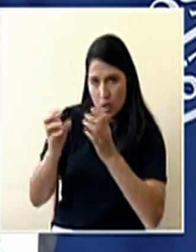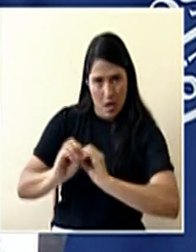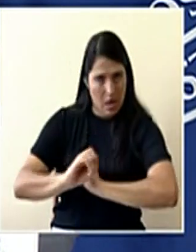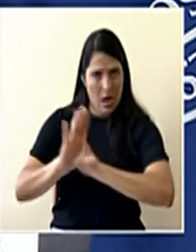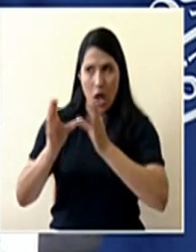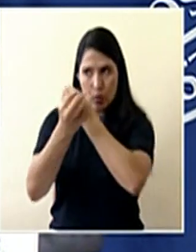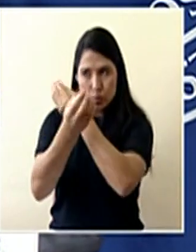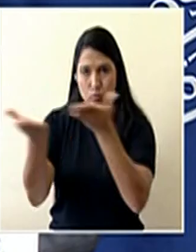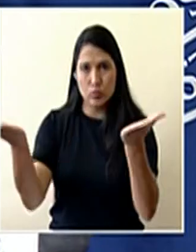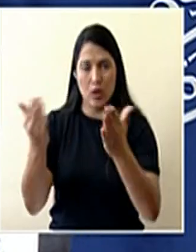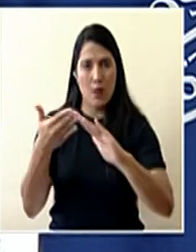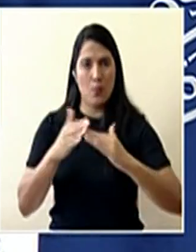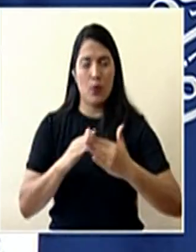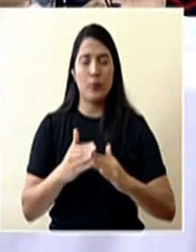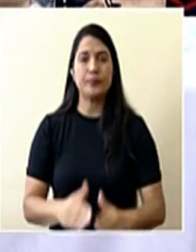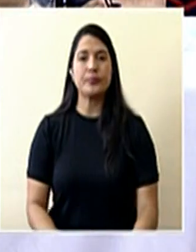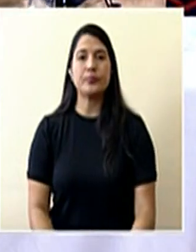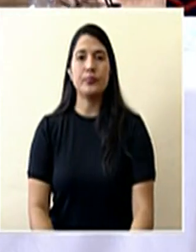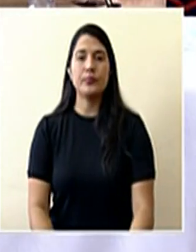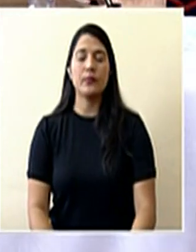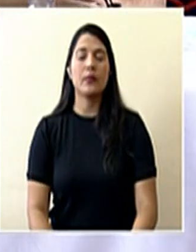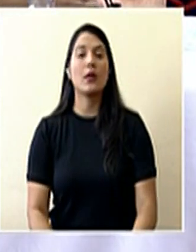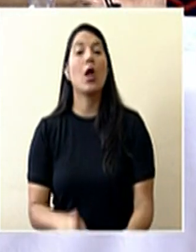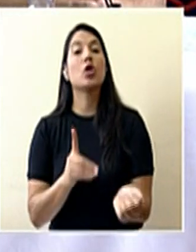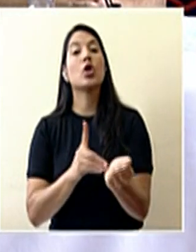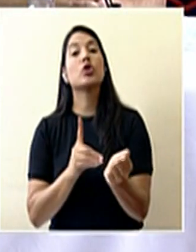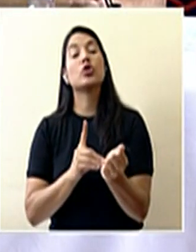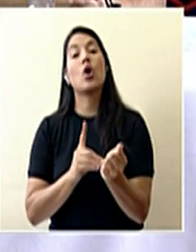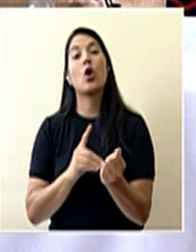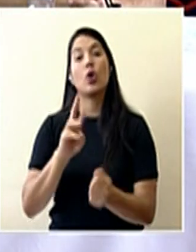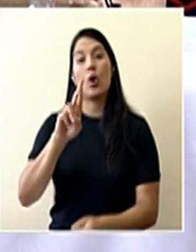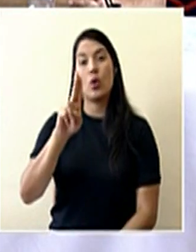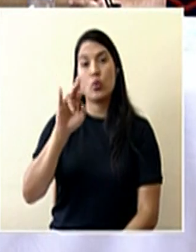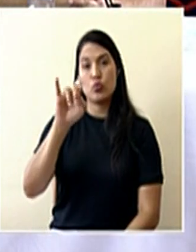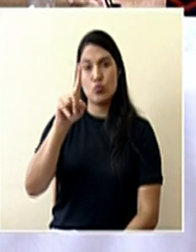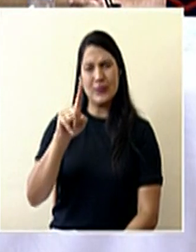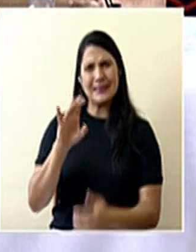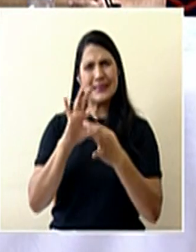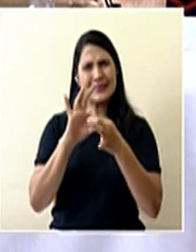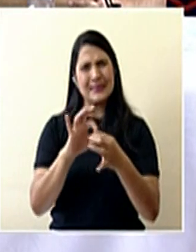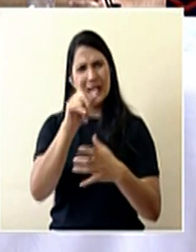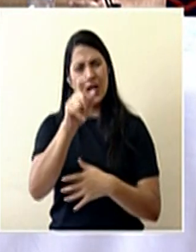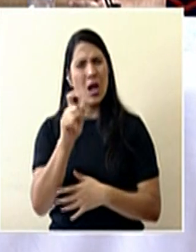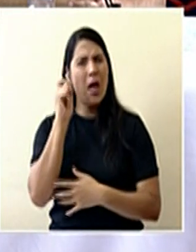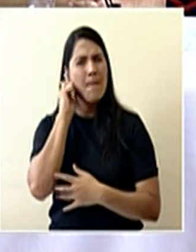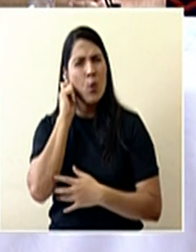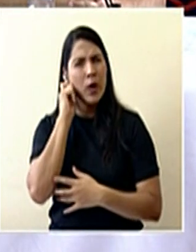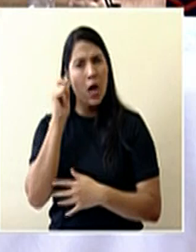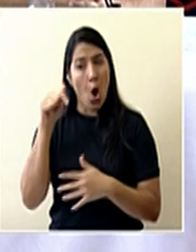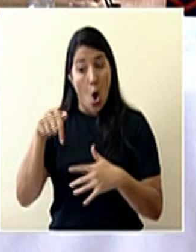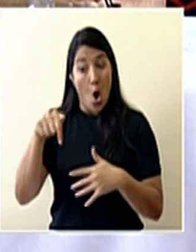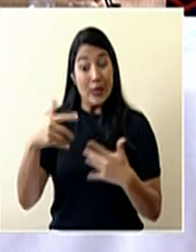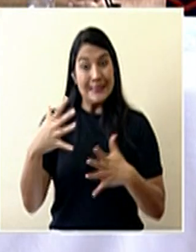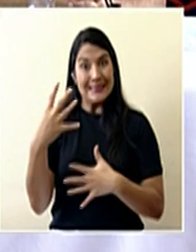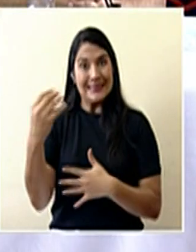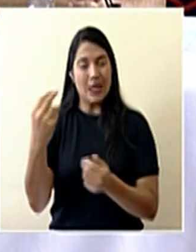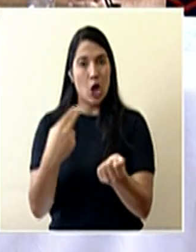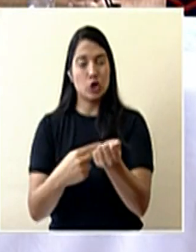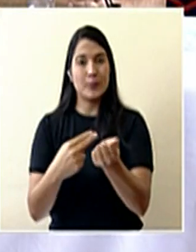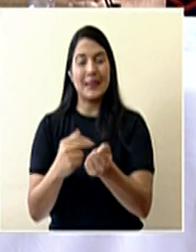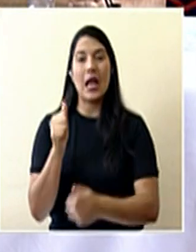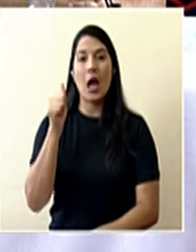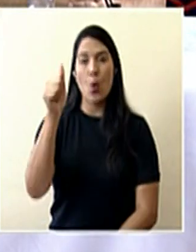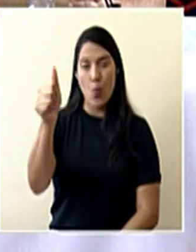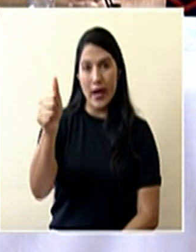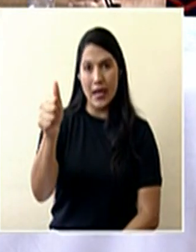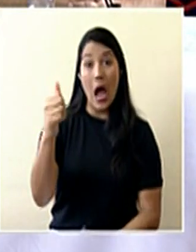disponibilidad de la población. Doctor Ruiz, sobre la paciente que dieron de alta de hoy en el hospital de